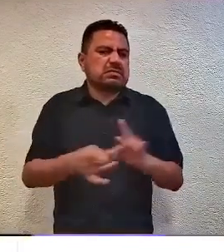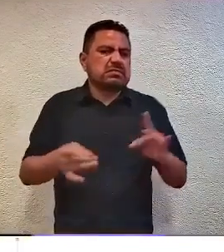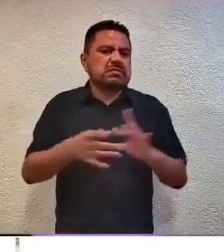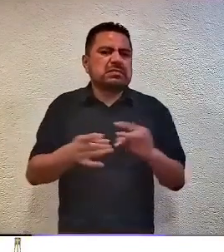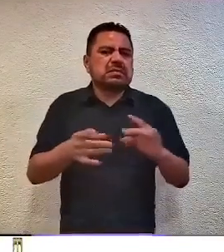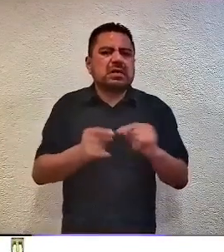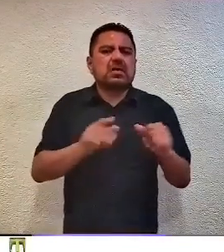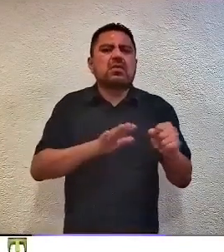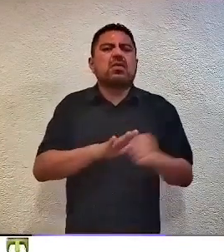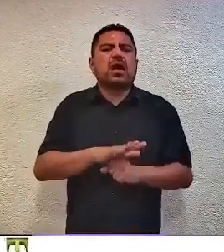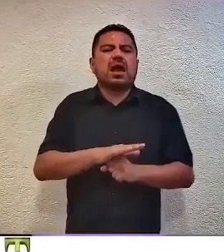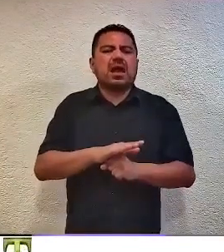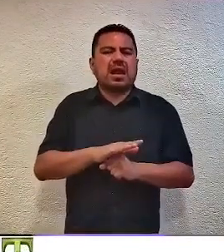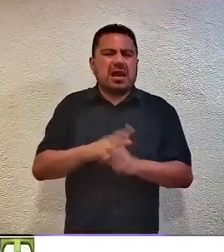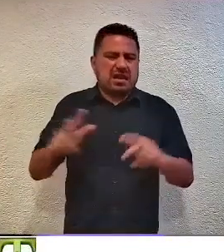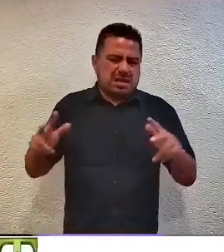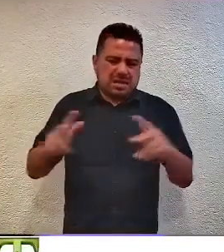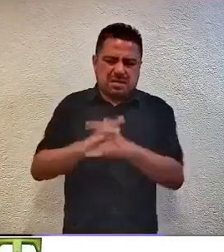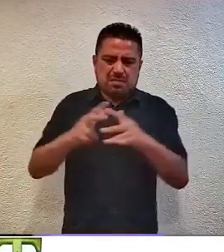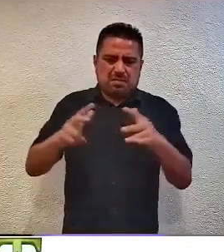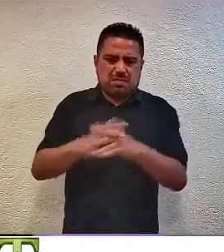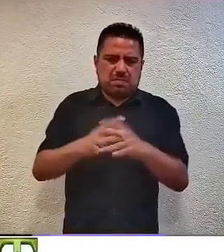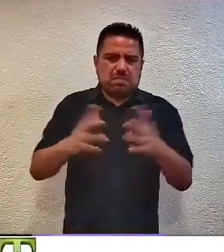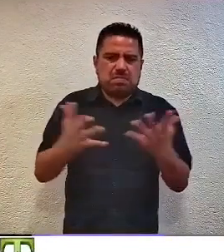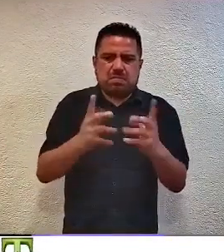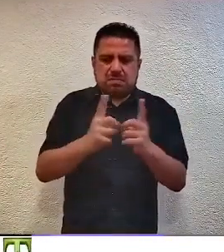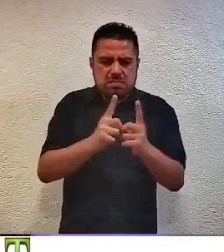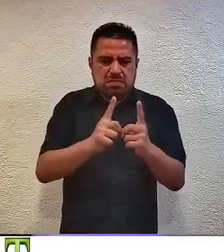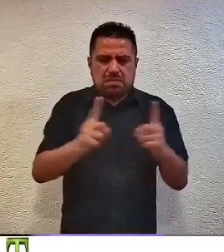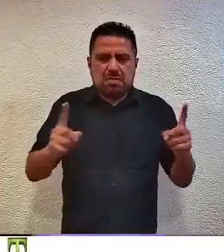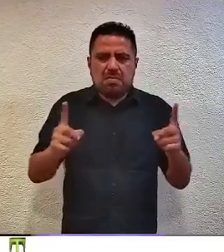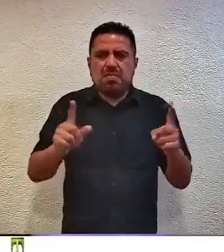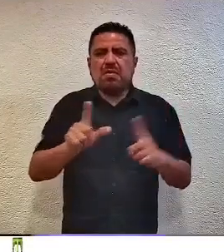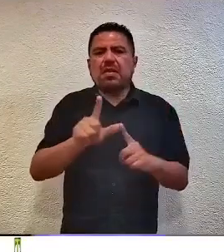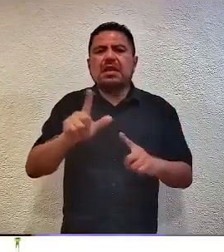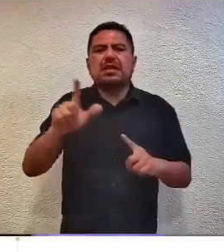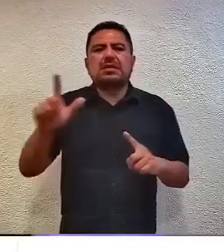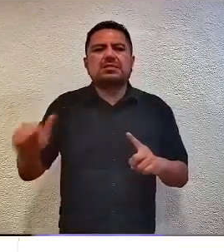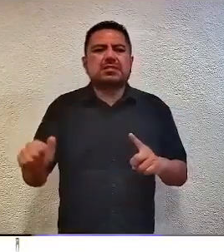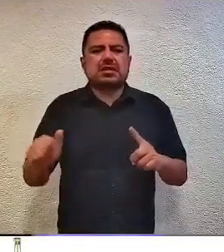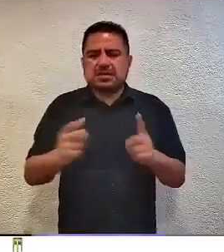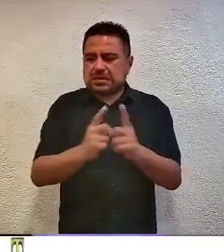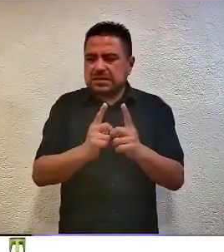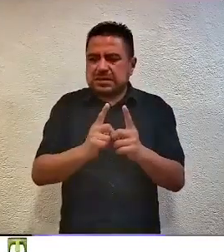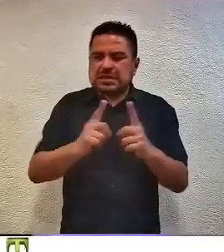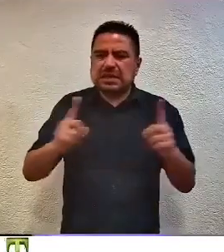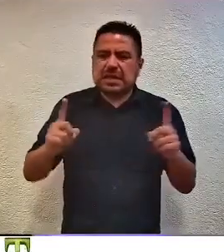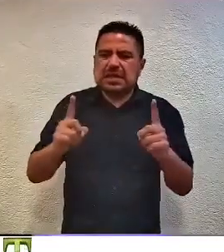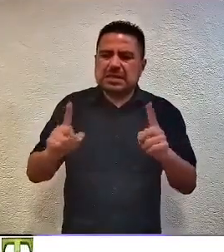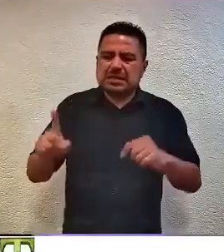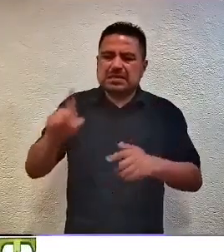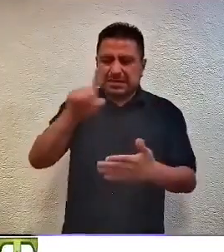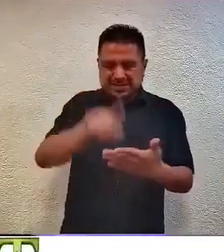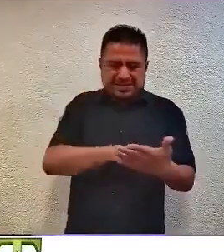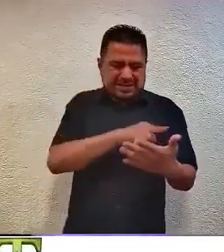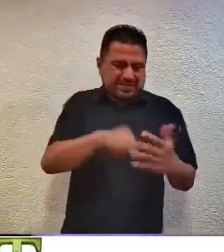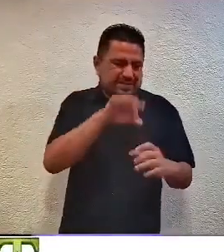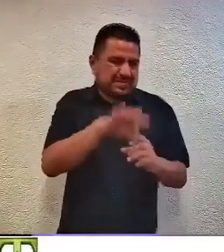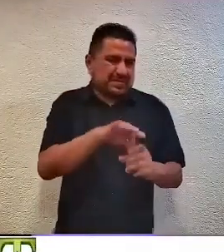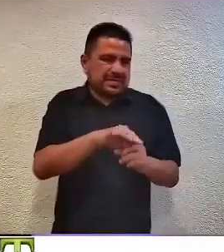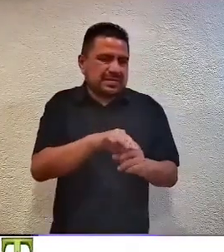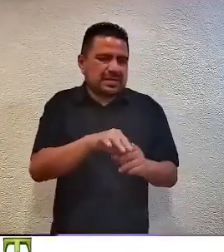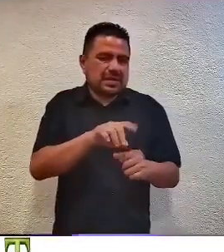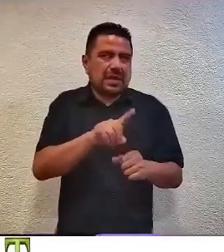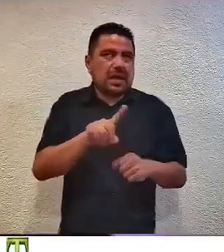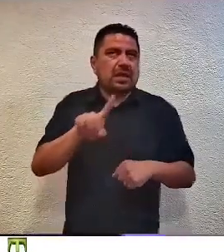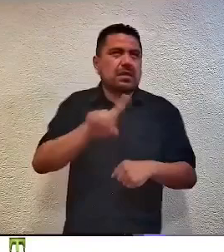los actos de violencia se desarrollaron después de desarrollada o celebrada la elección, es decir, se